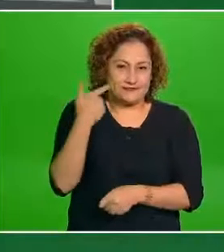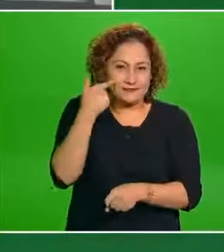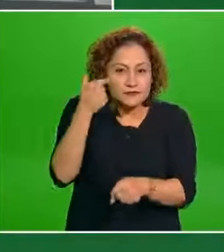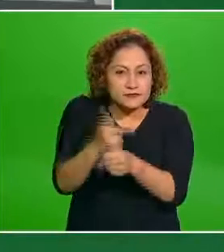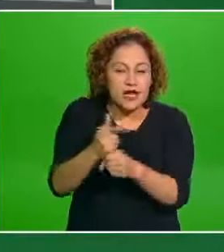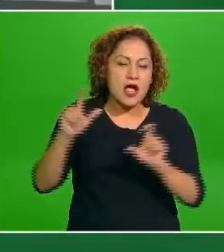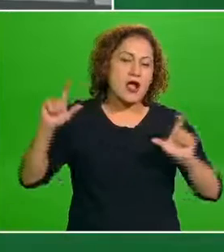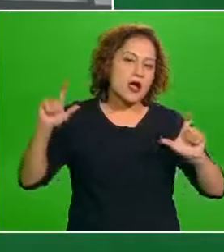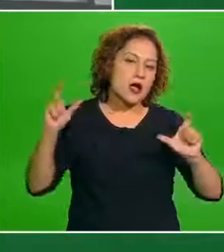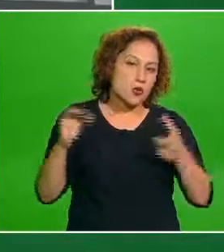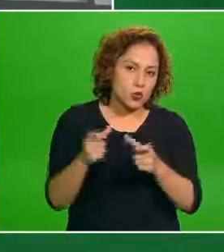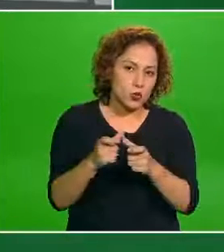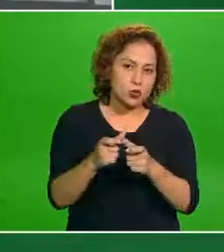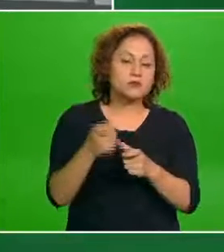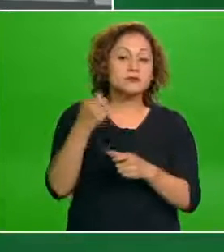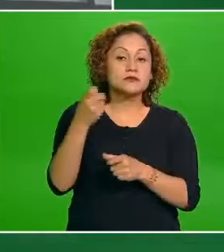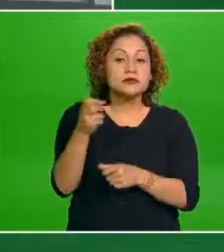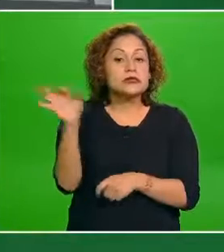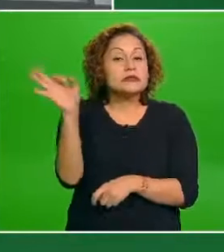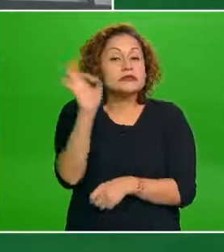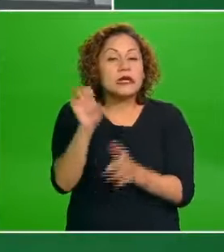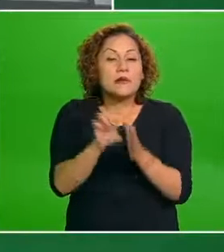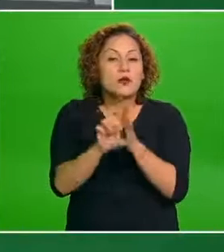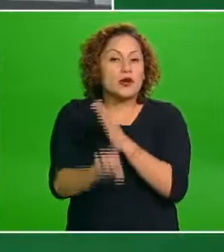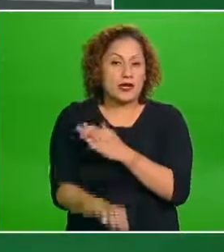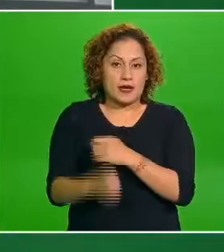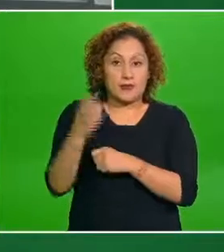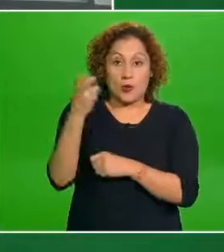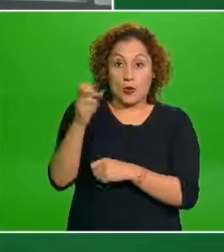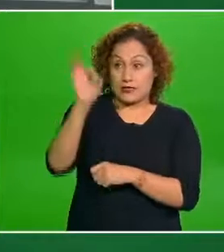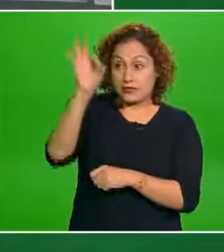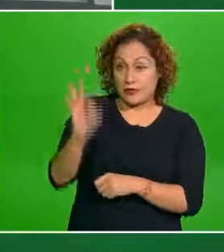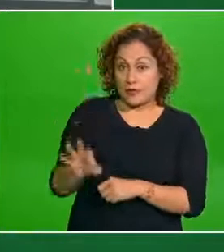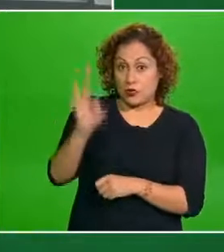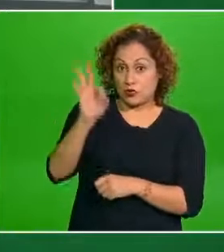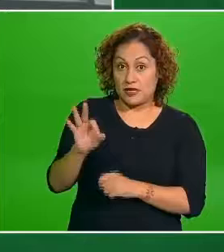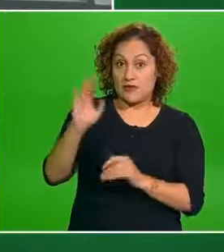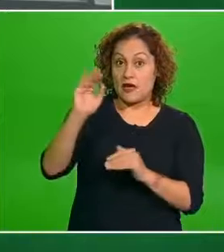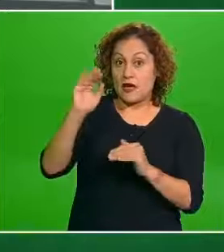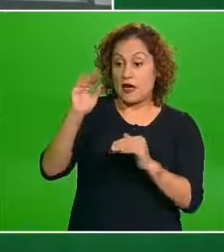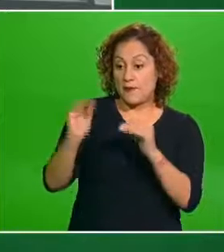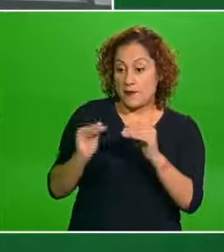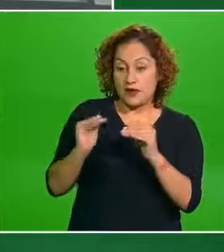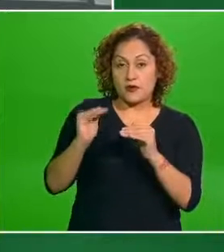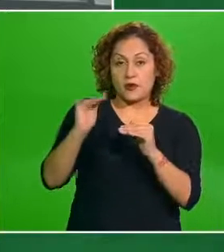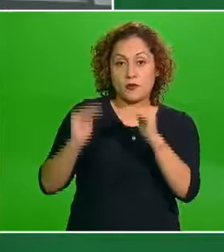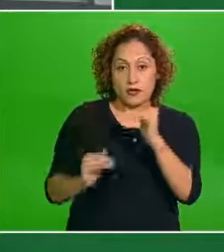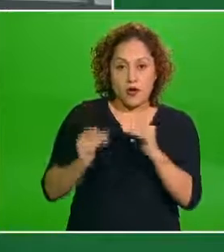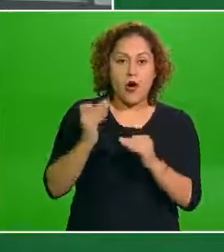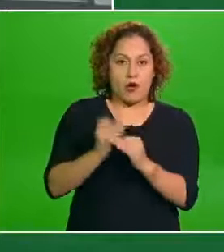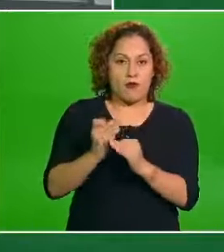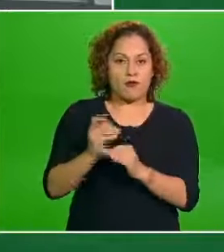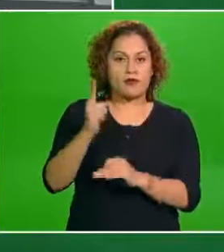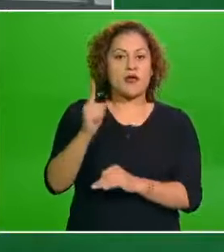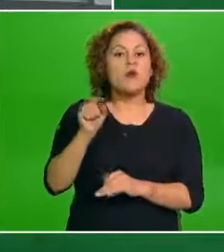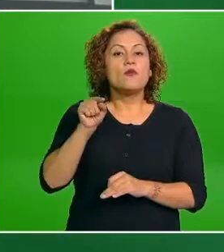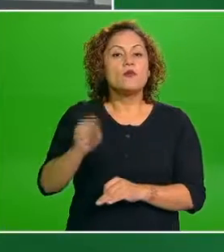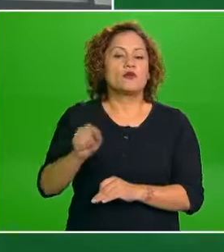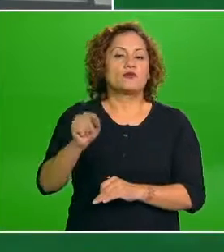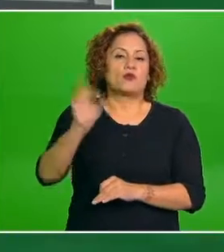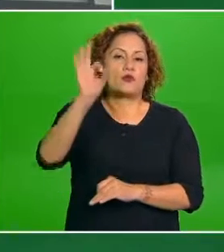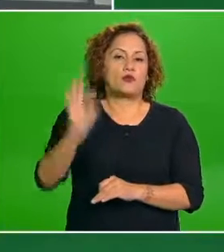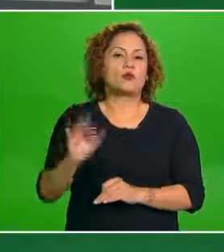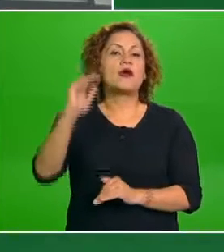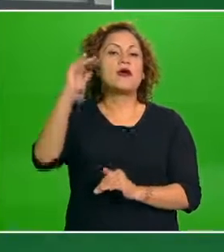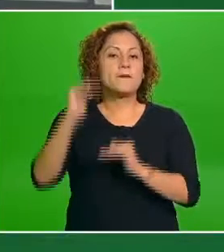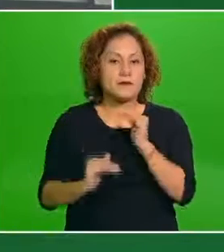esto en un momento dado, este índice de positividad, como ahorita podemos observar, hay una disminución de un punto porcentual, y esto empezar a